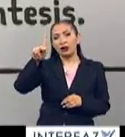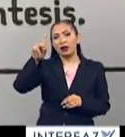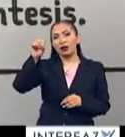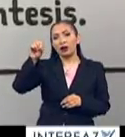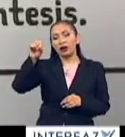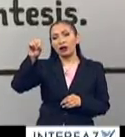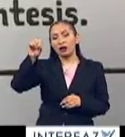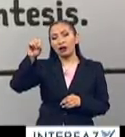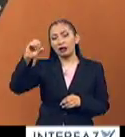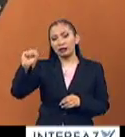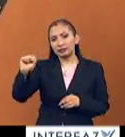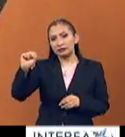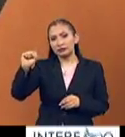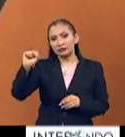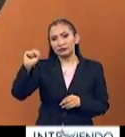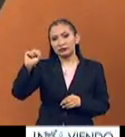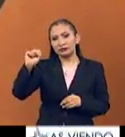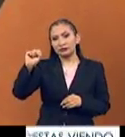C-O-L-P-O-S.